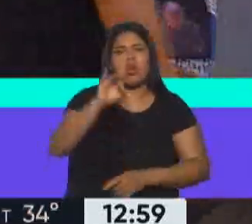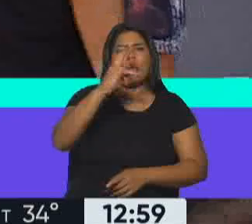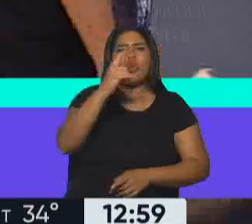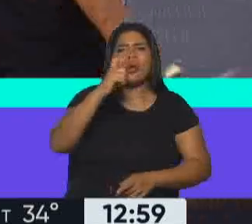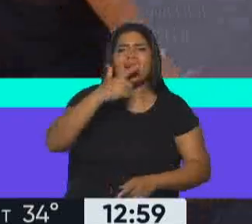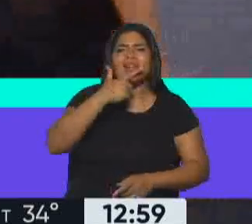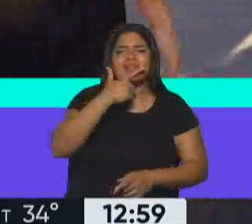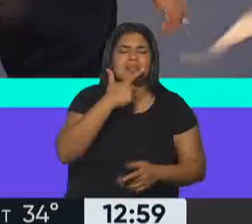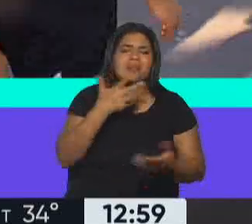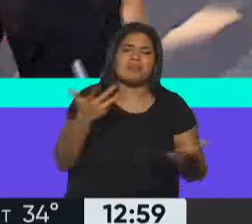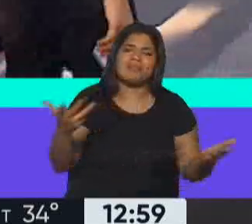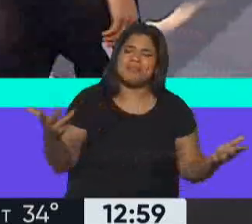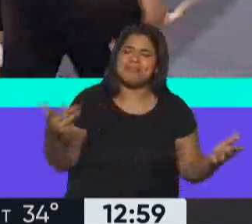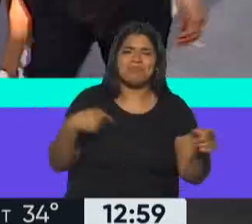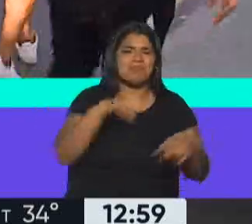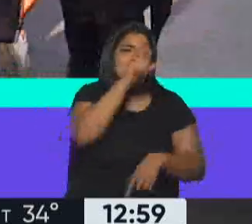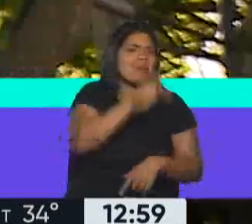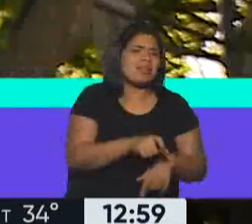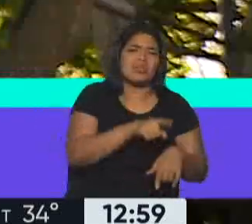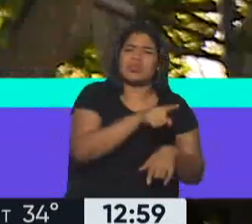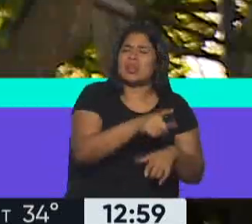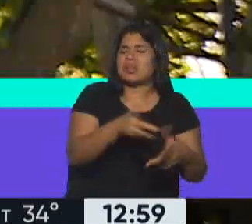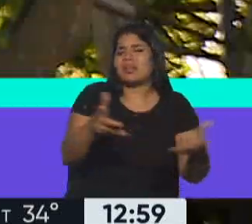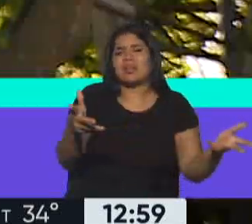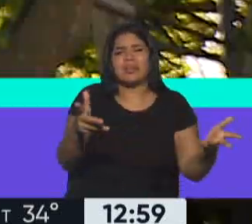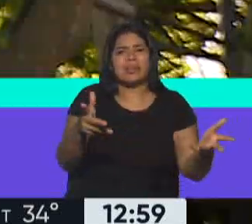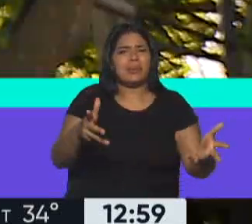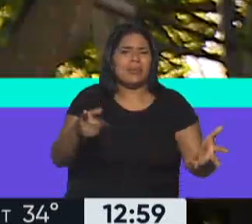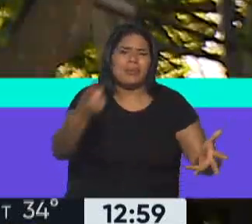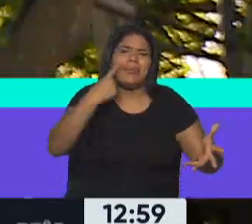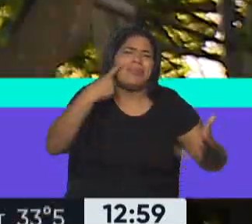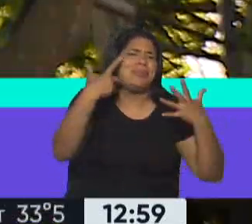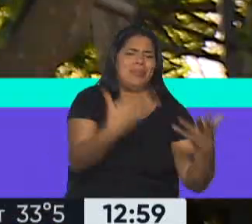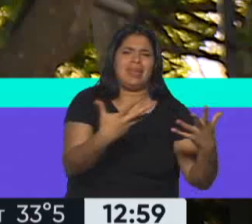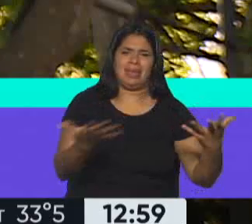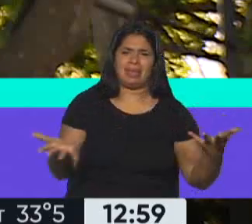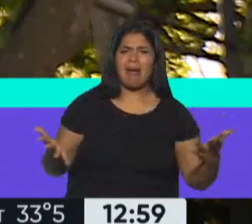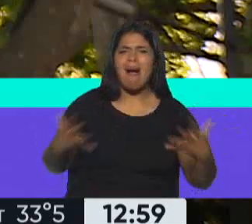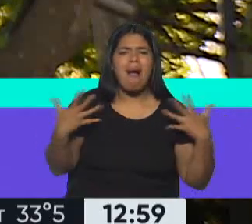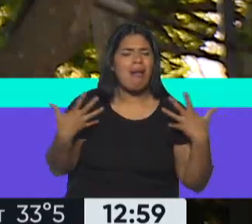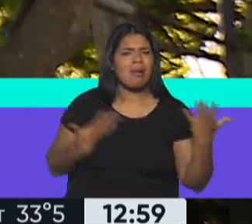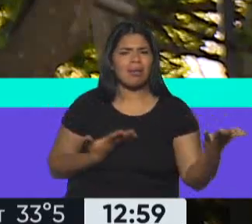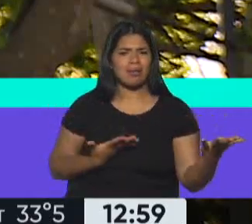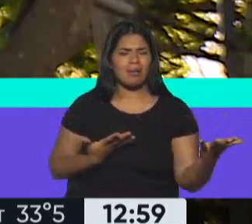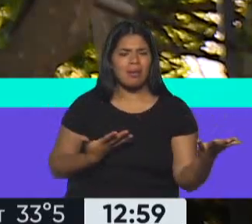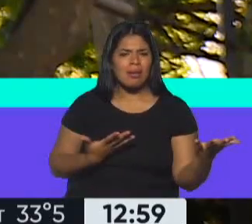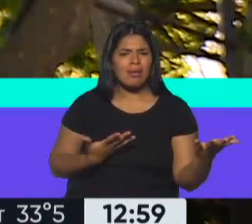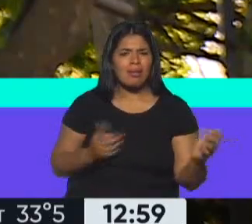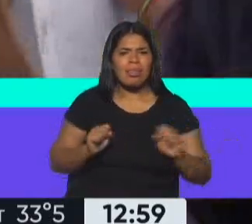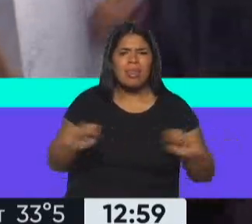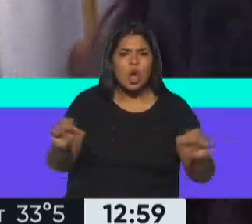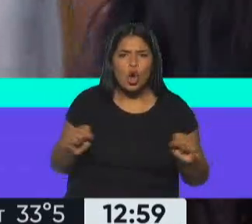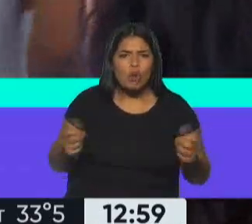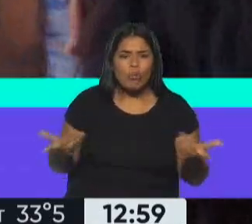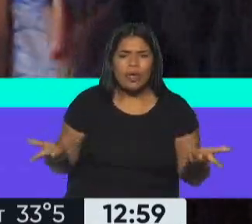que irradiaba vida irradiaba alegría y de repente que te llame